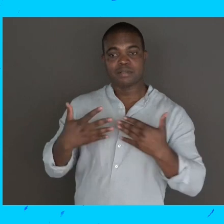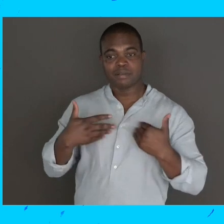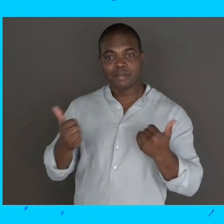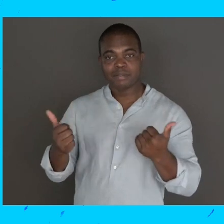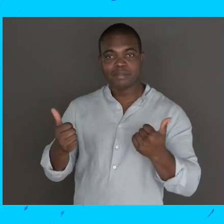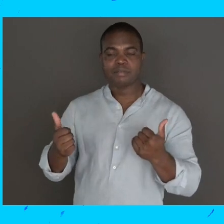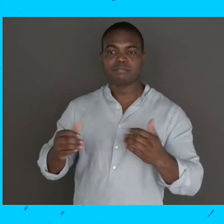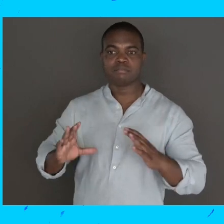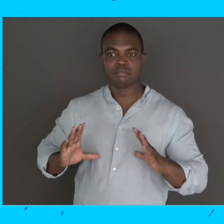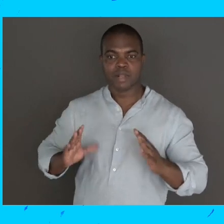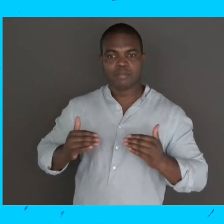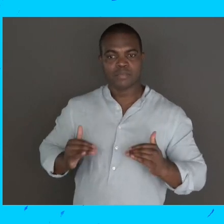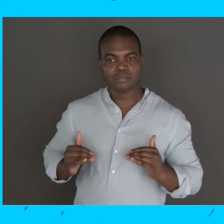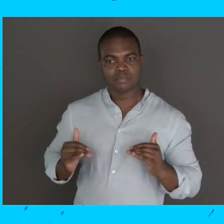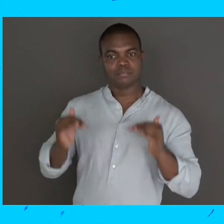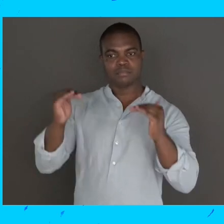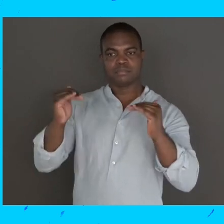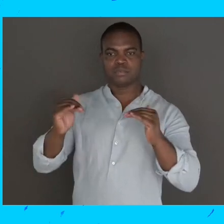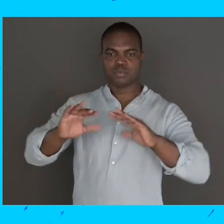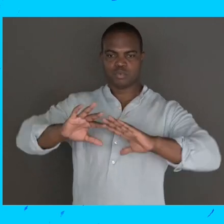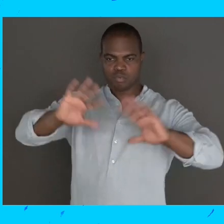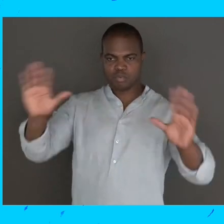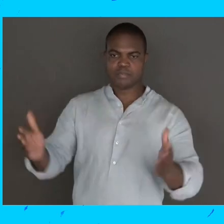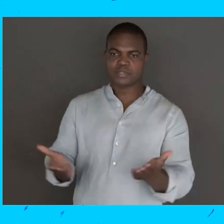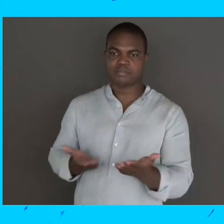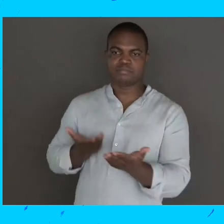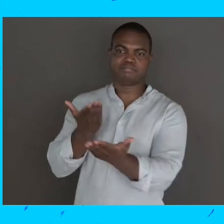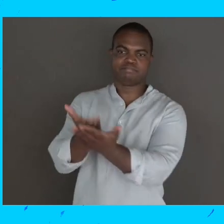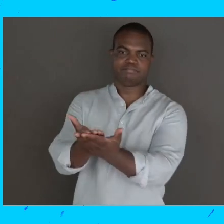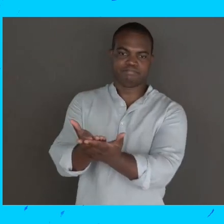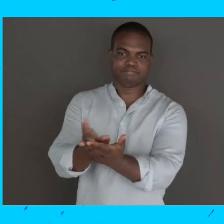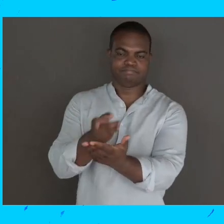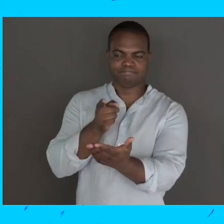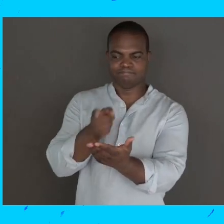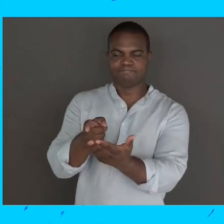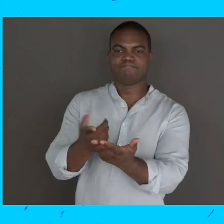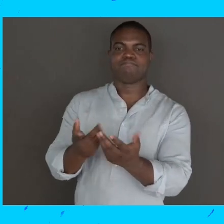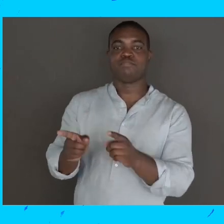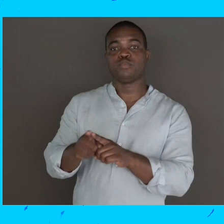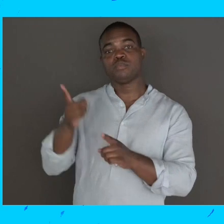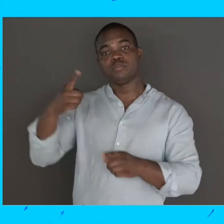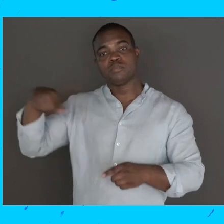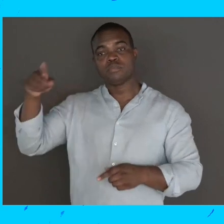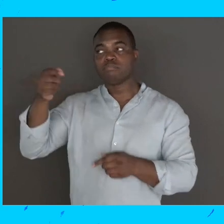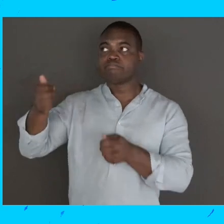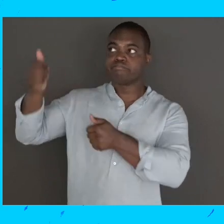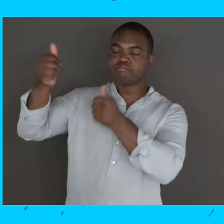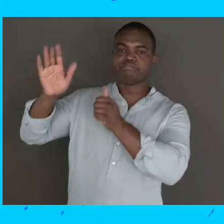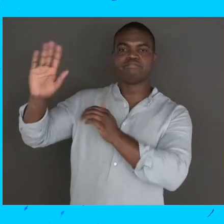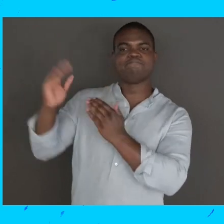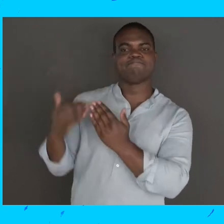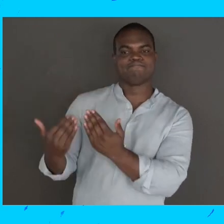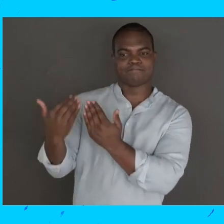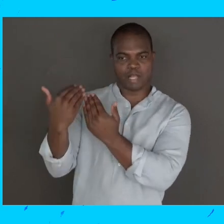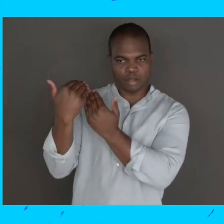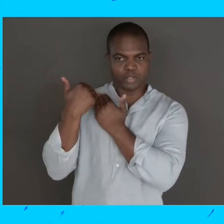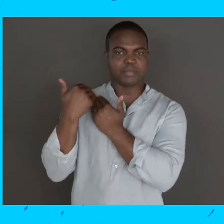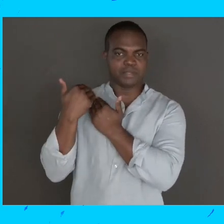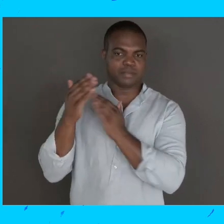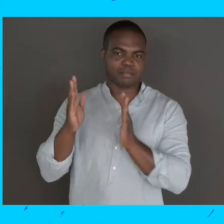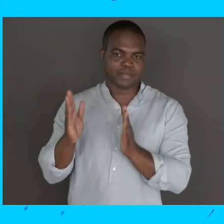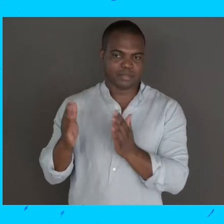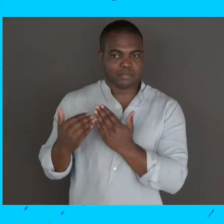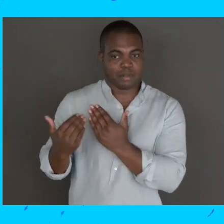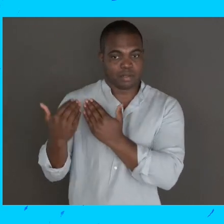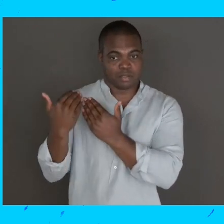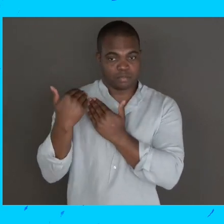ser ciudadanos africanos productivos que van a ser agentes de cambio para el desarrollo sostenible del